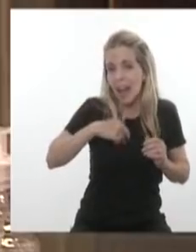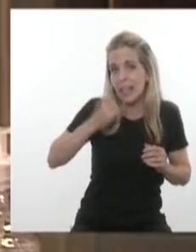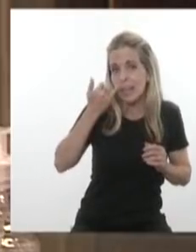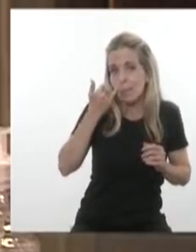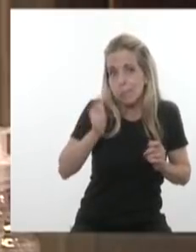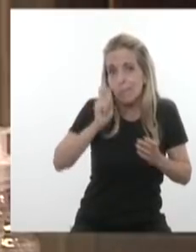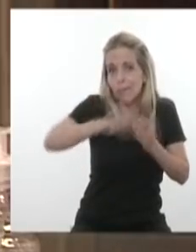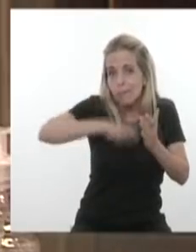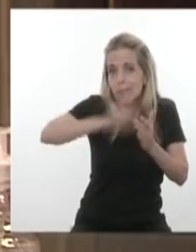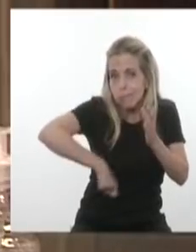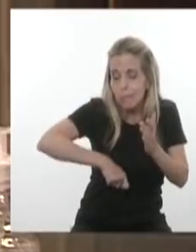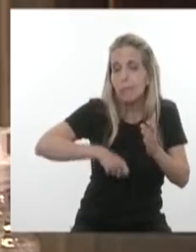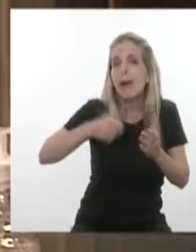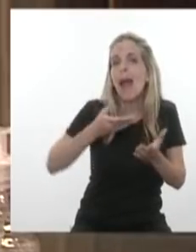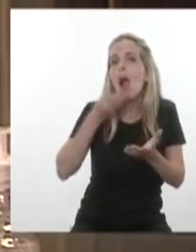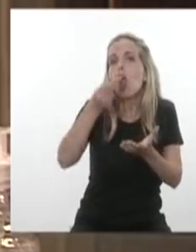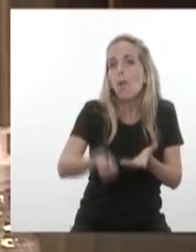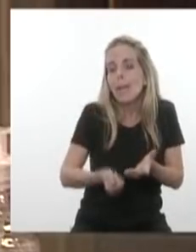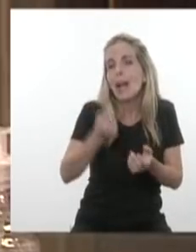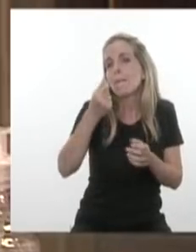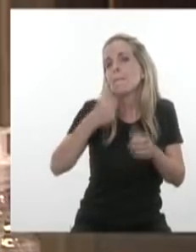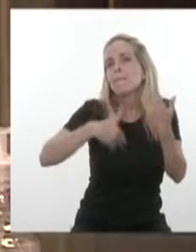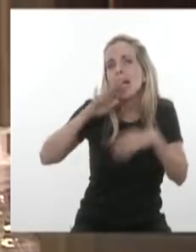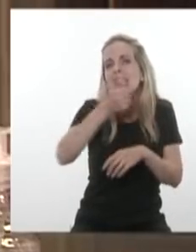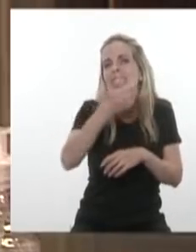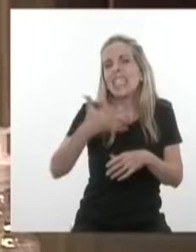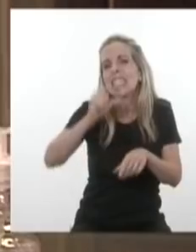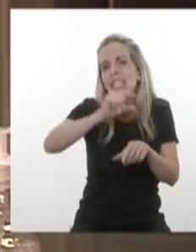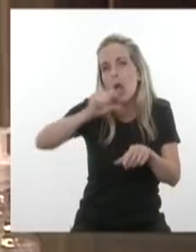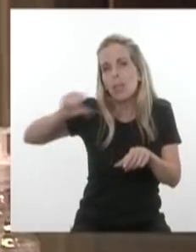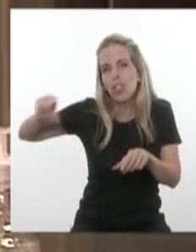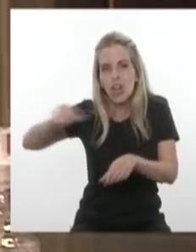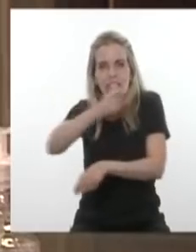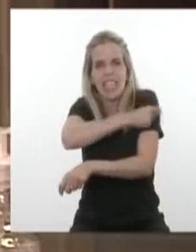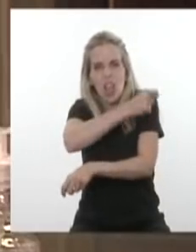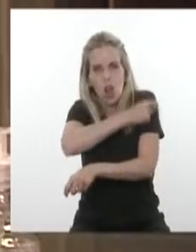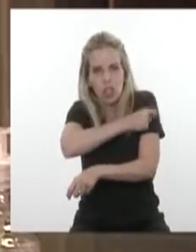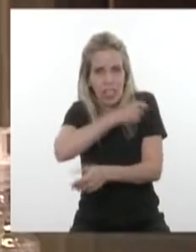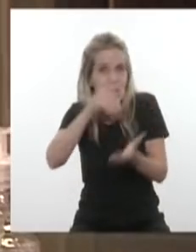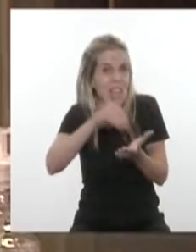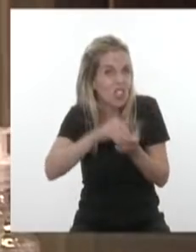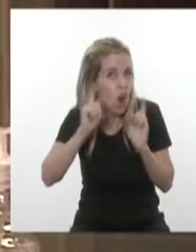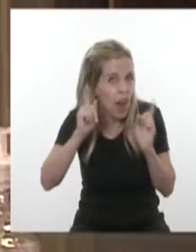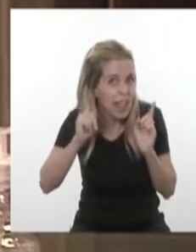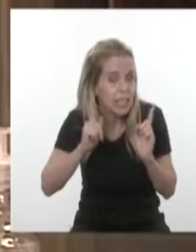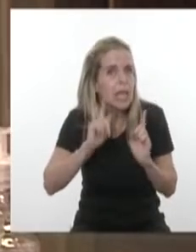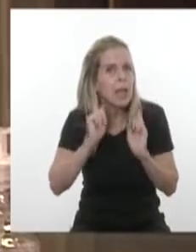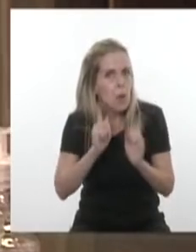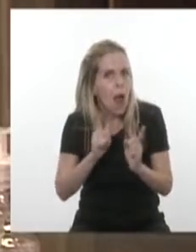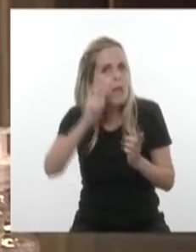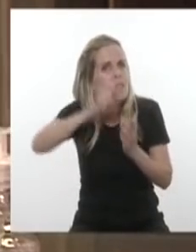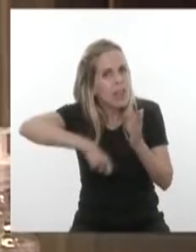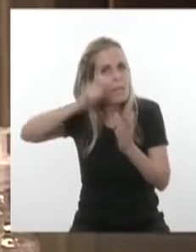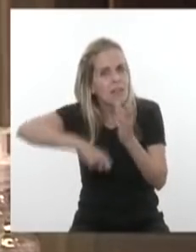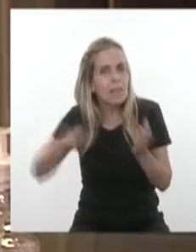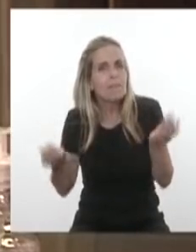adquirir más de 65 millones de dosis y seguiremos firmando nuevos contratos al igual que sucede en todo el